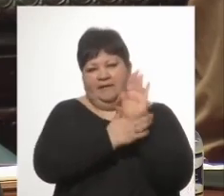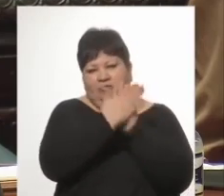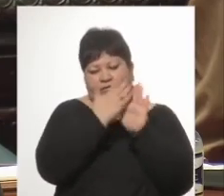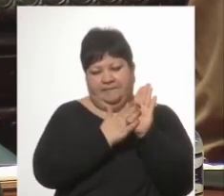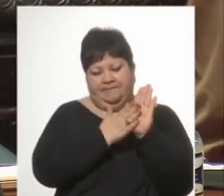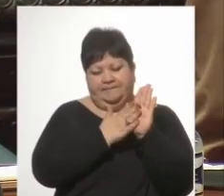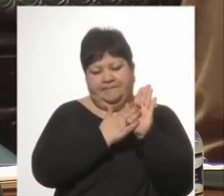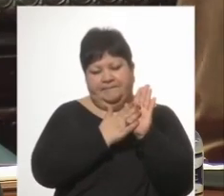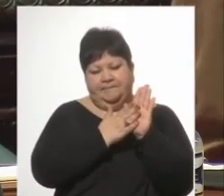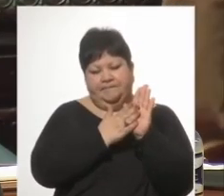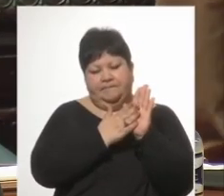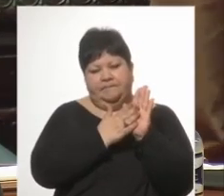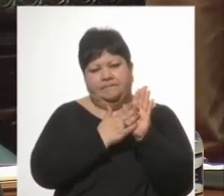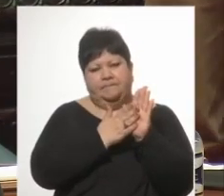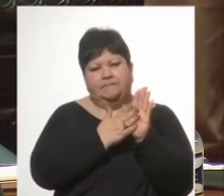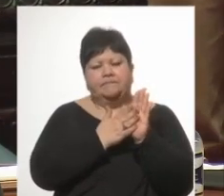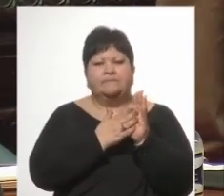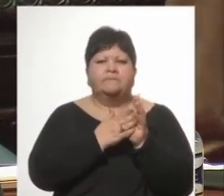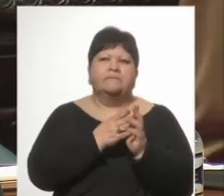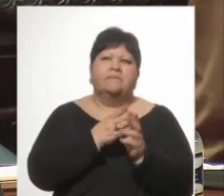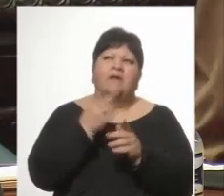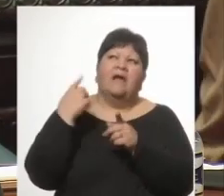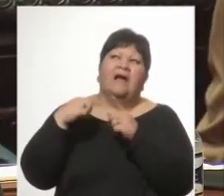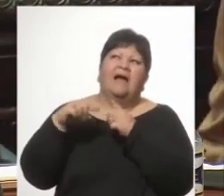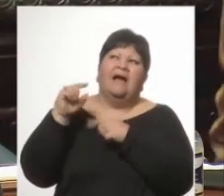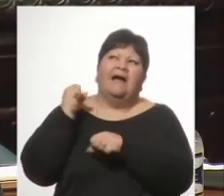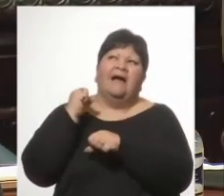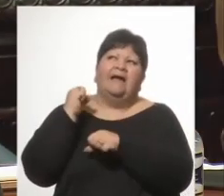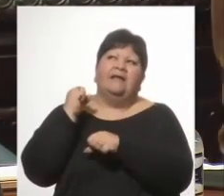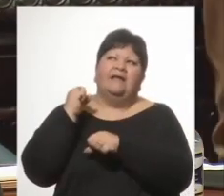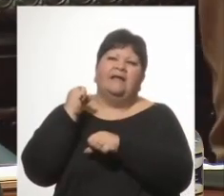En el año 2017,